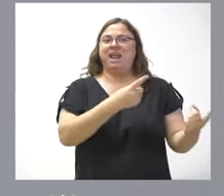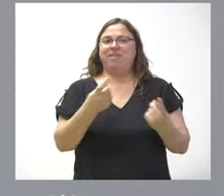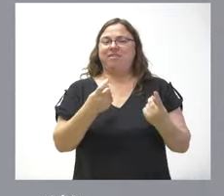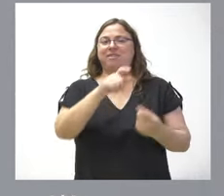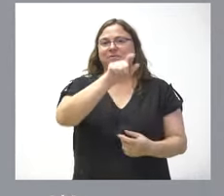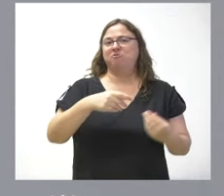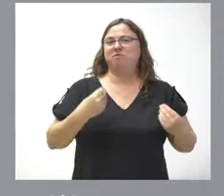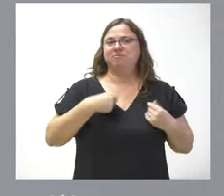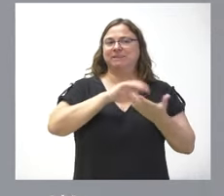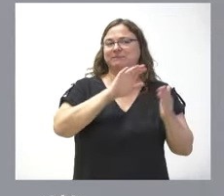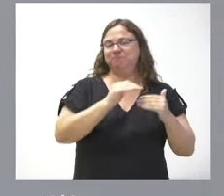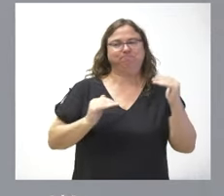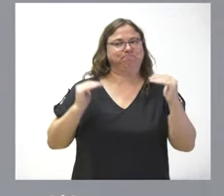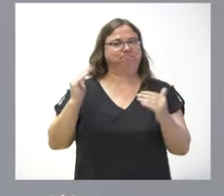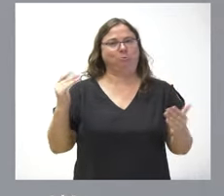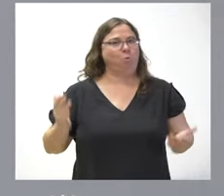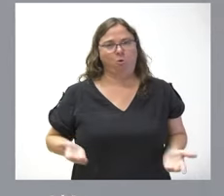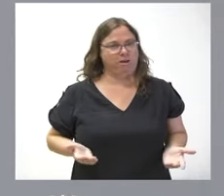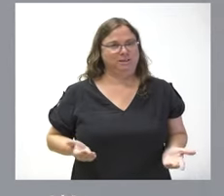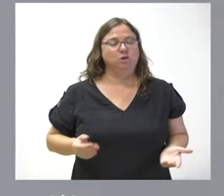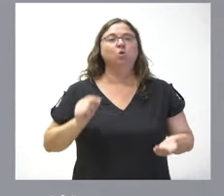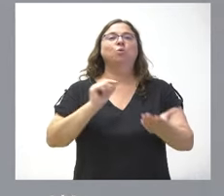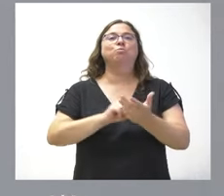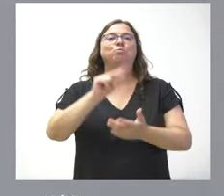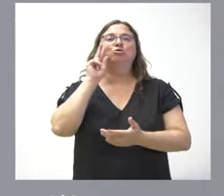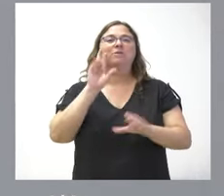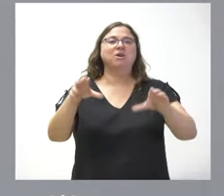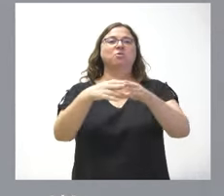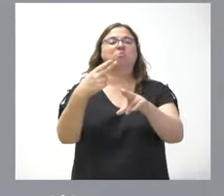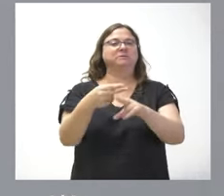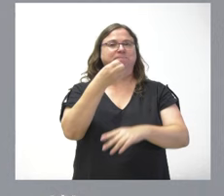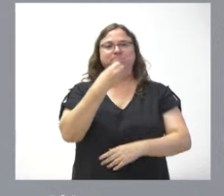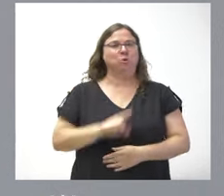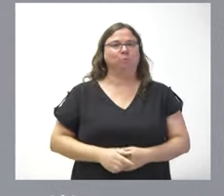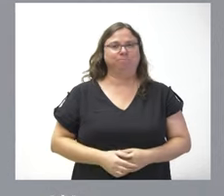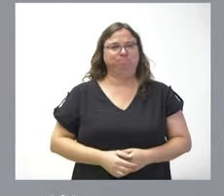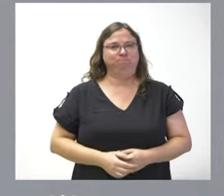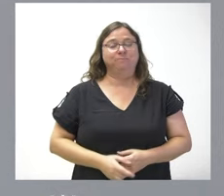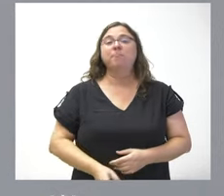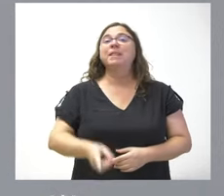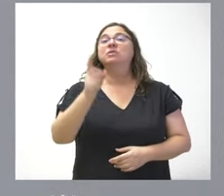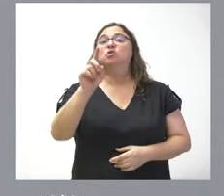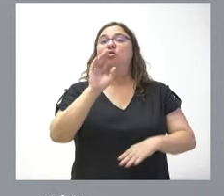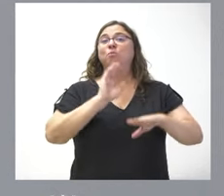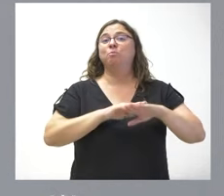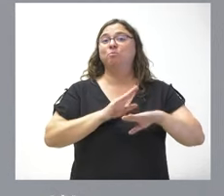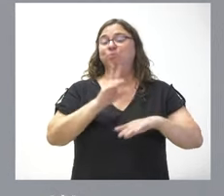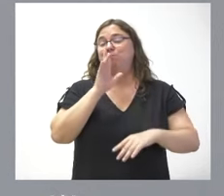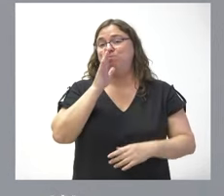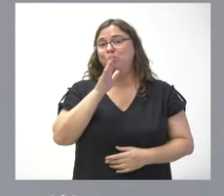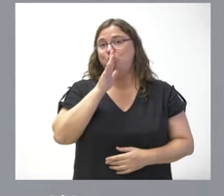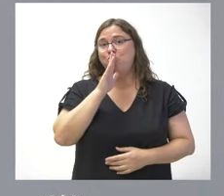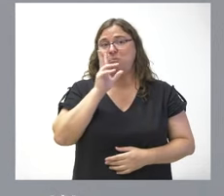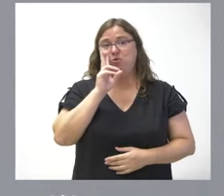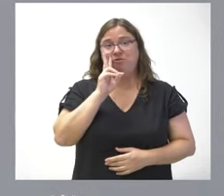pueden exigir ir desde todos los puntos de vista un grupo político no solamente por lo que hemos visto en